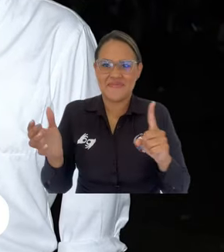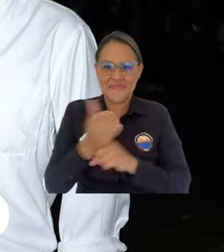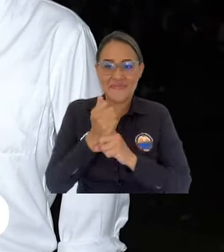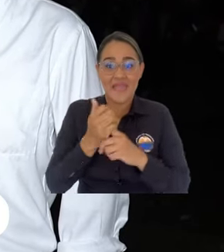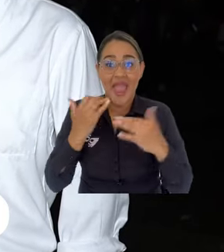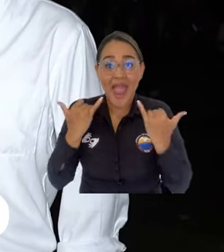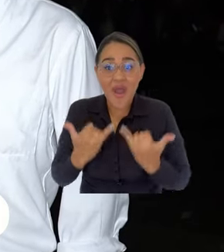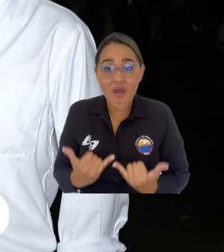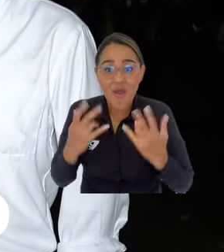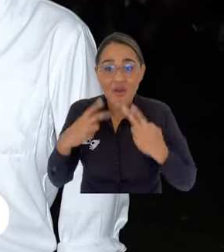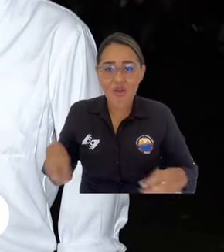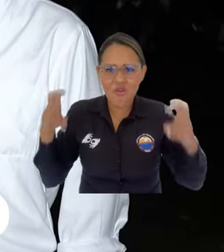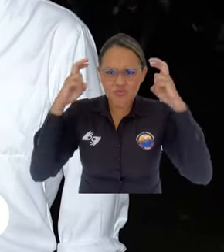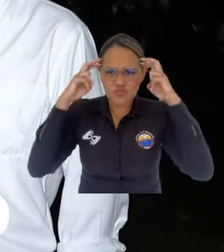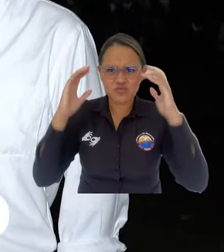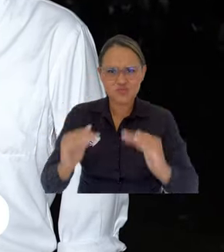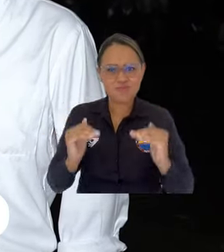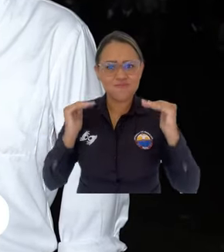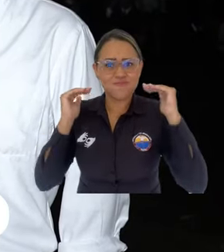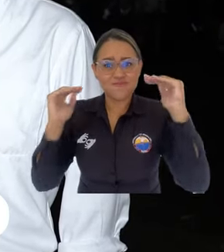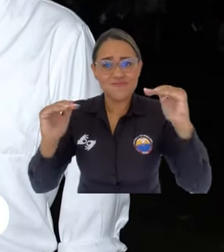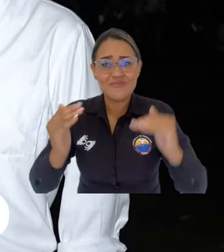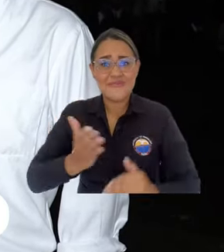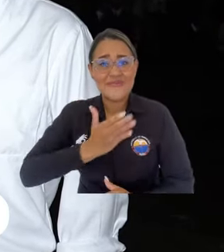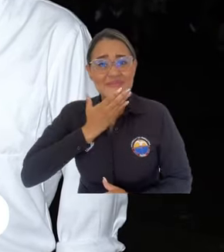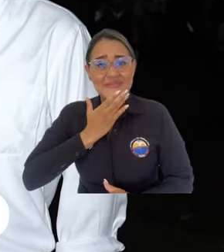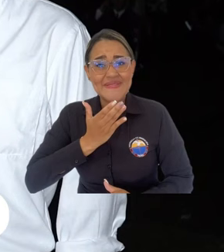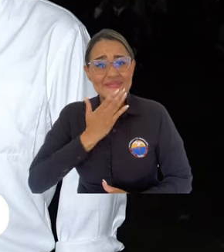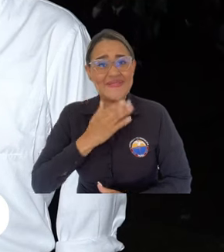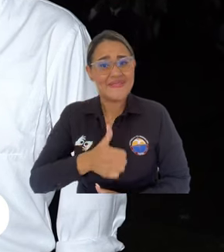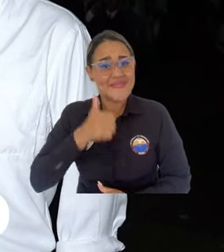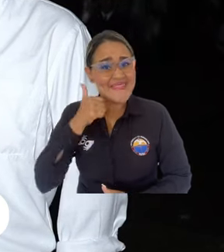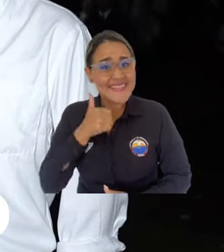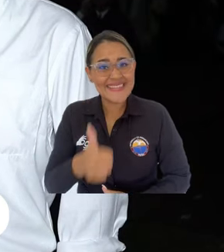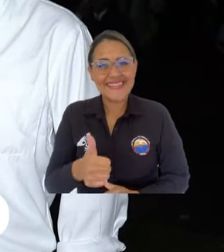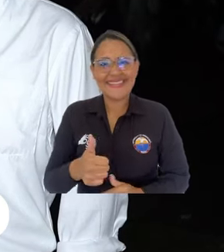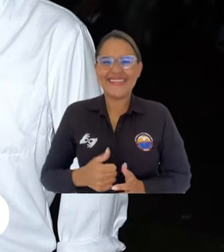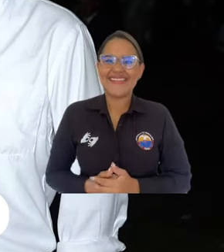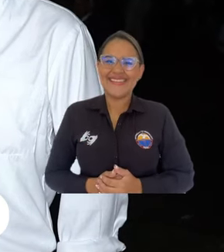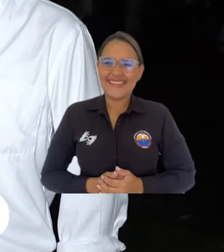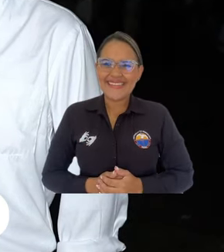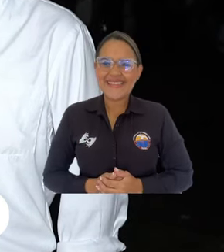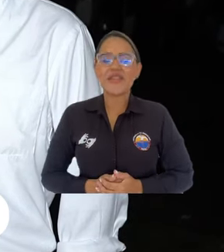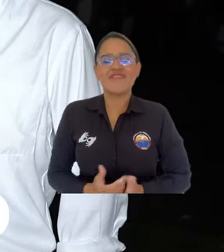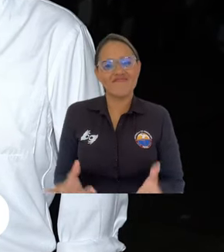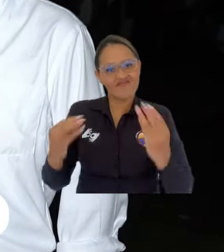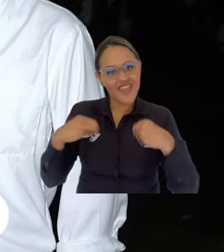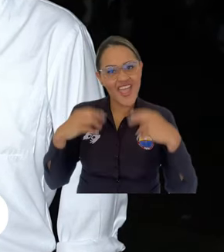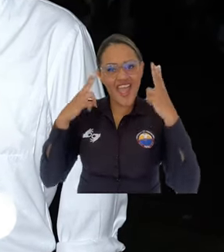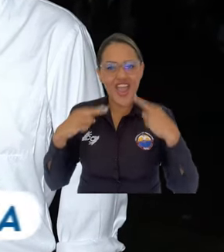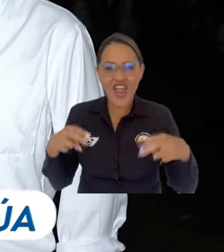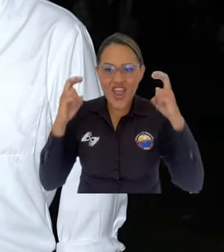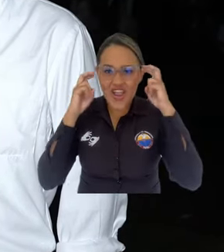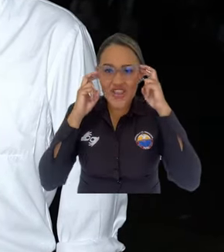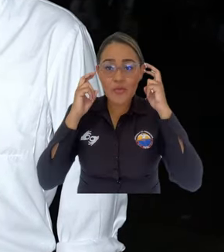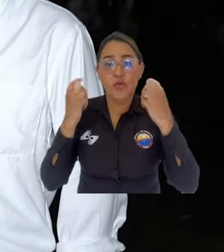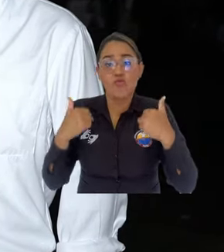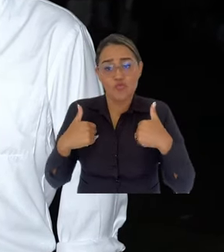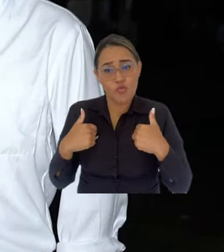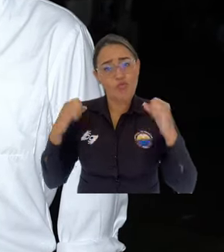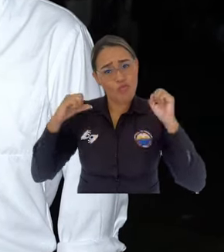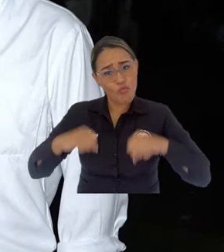mi conocimiento es totalmente superior porque ya conseguí